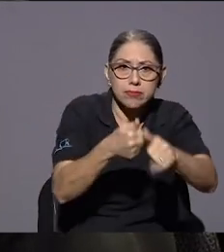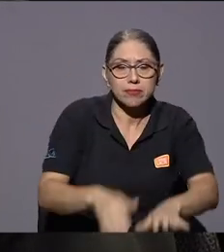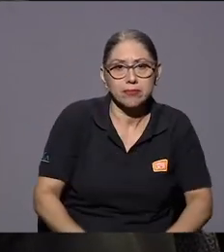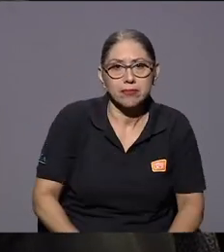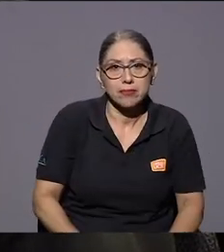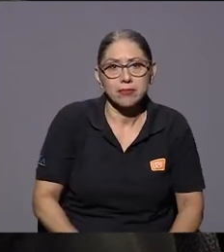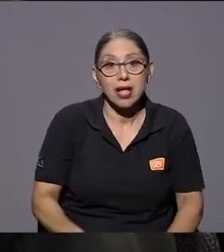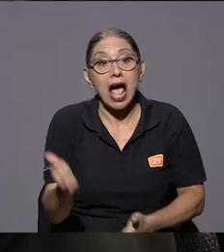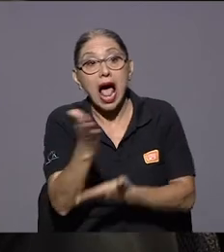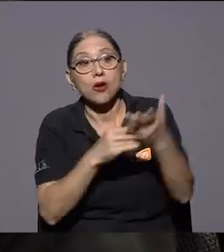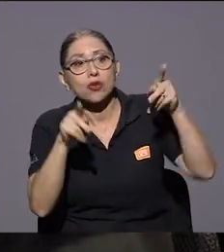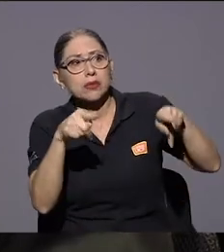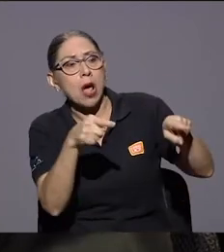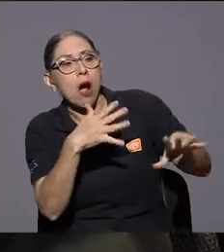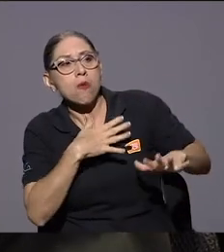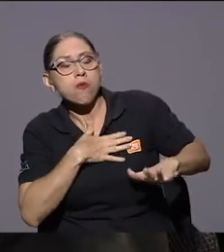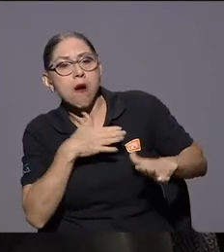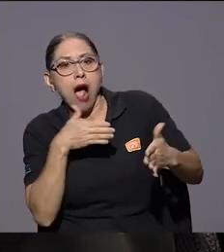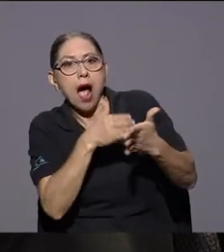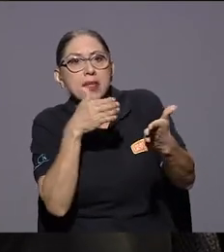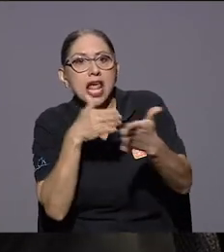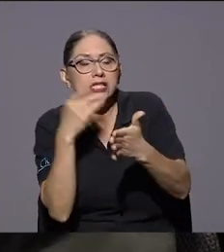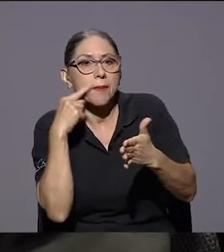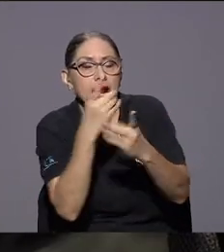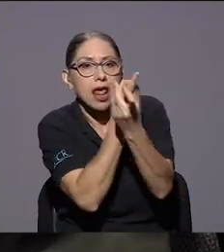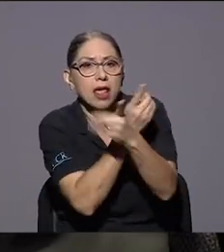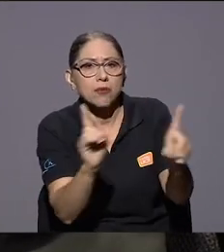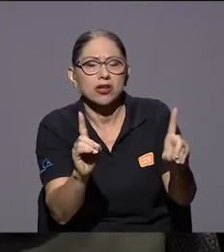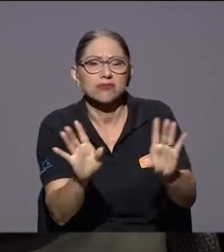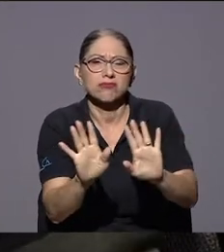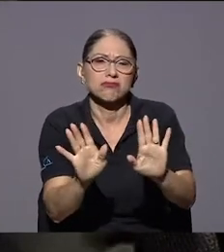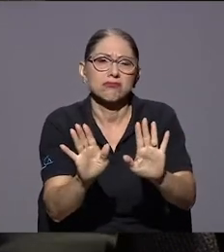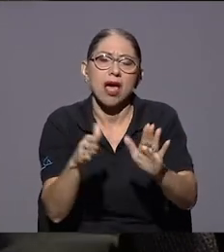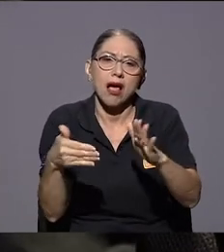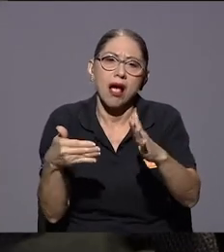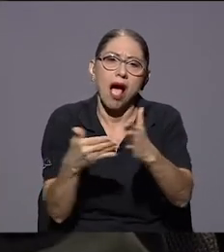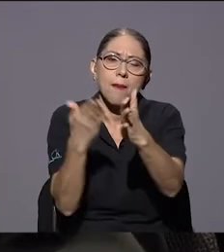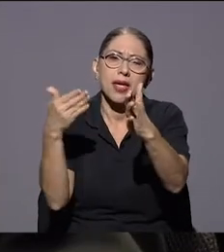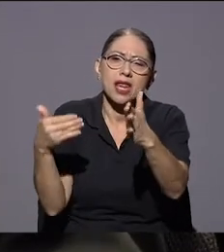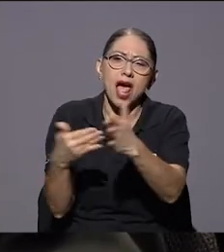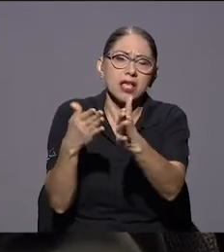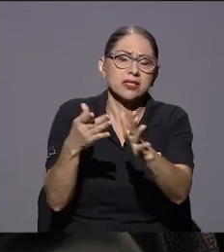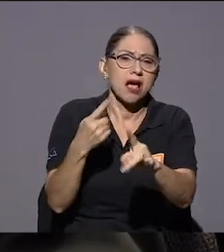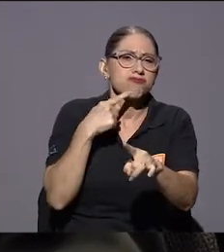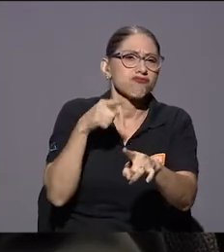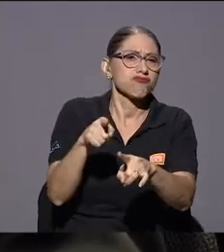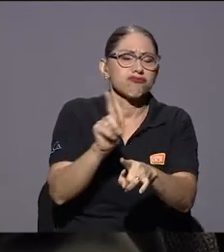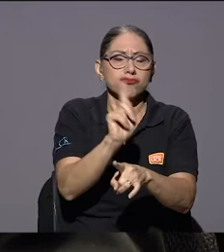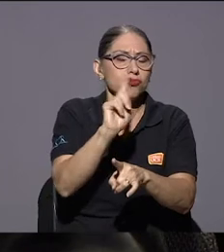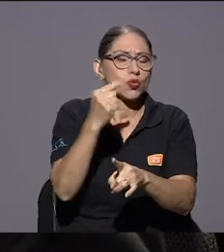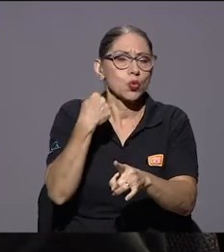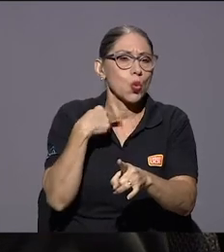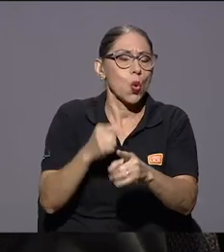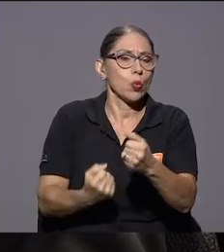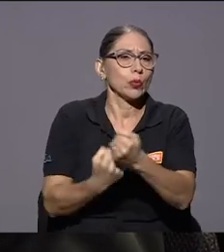algunos, ¿verdad?, de ver ahí una amenaza para la democracia. A mí esa categoría de amenaza por lo menos yo no paso